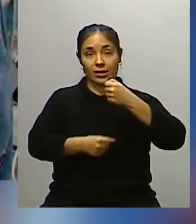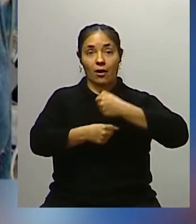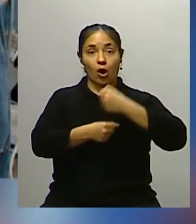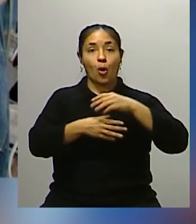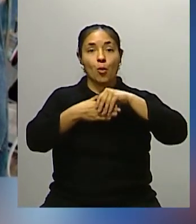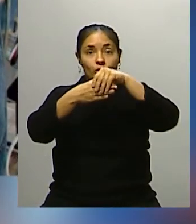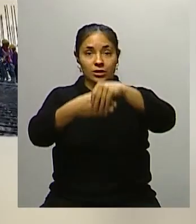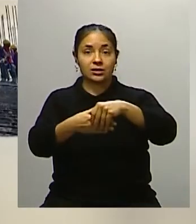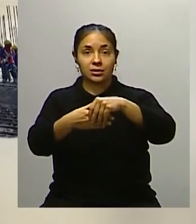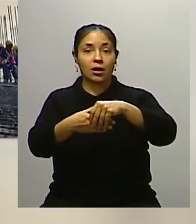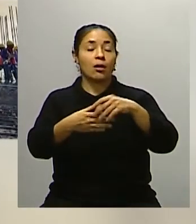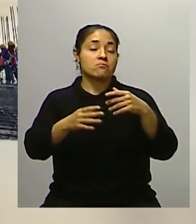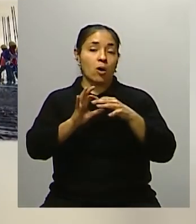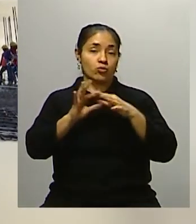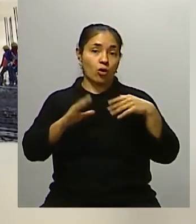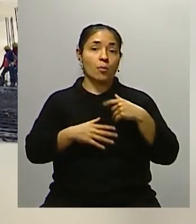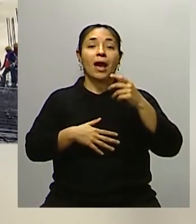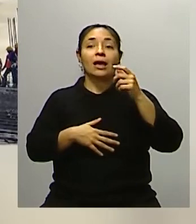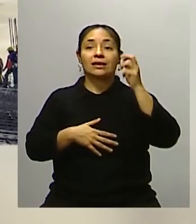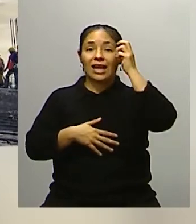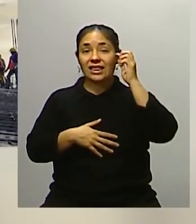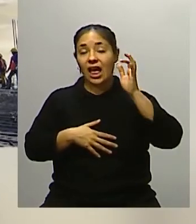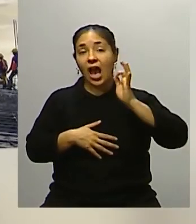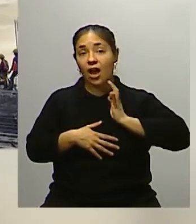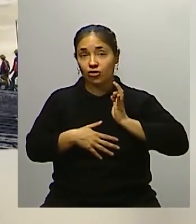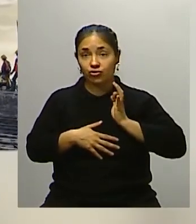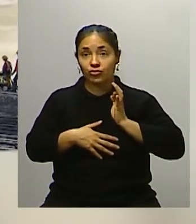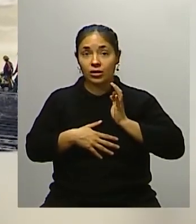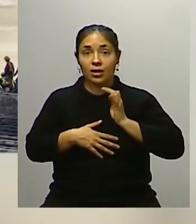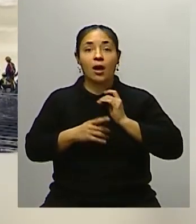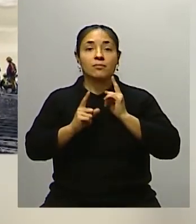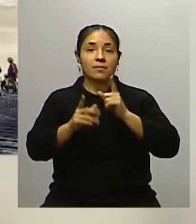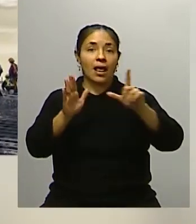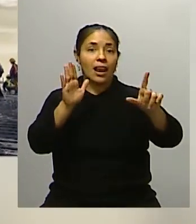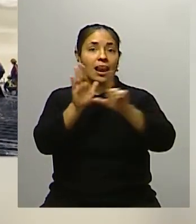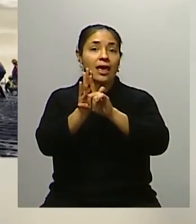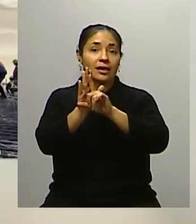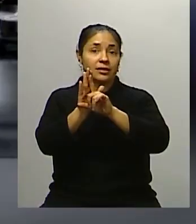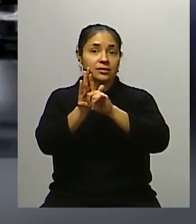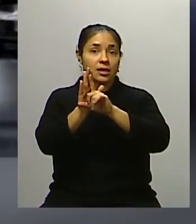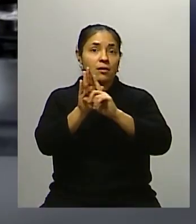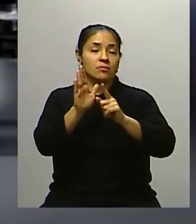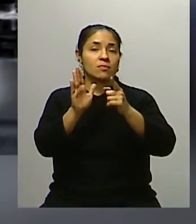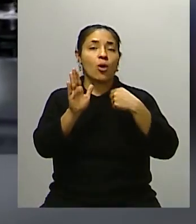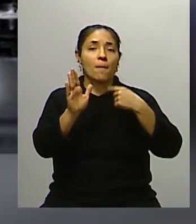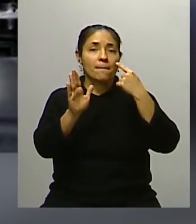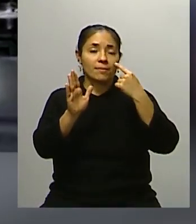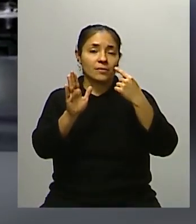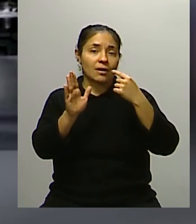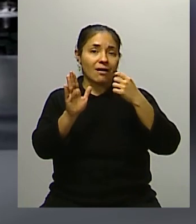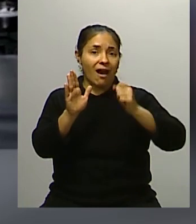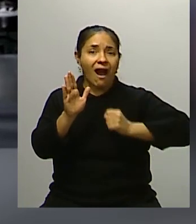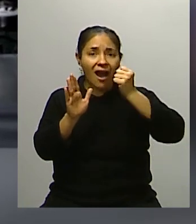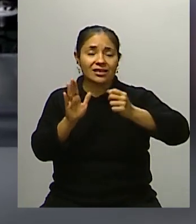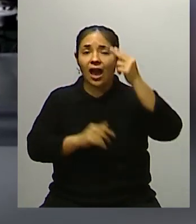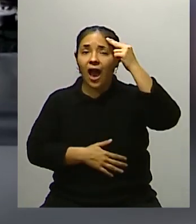autónomo, que tiene 30 años, se va a jubilar según las nuevas leyes a cuando tenga 70. Entonces, lamentablemente, las personas que se están por jubilar